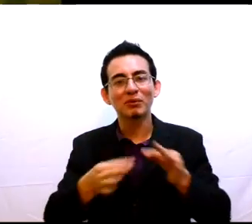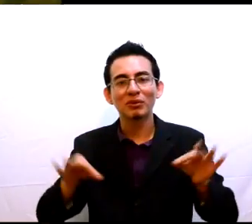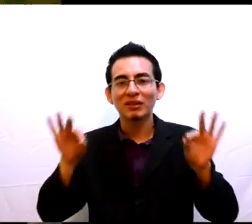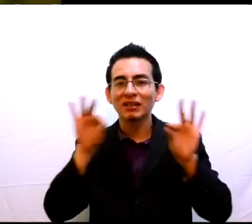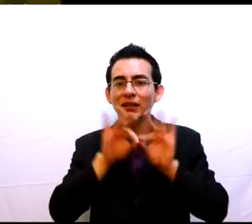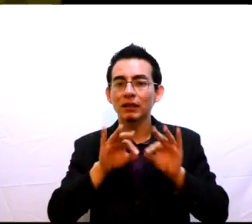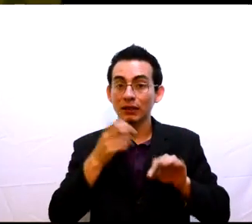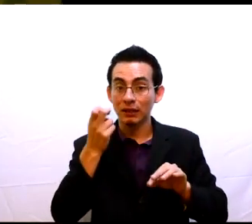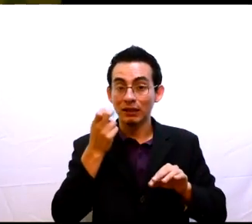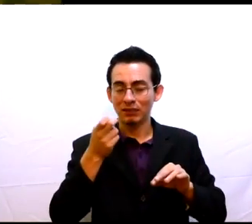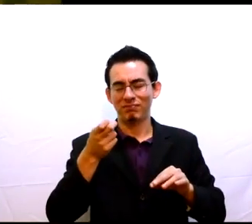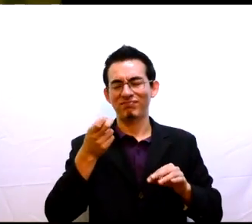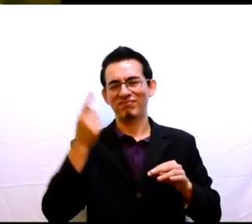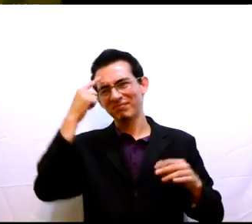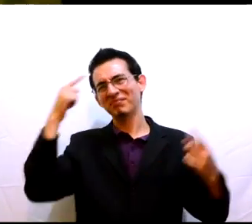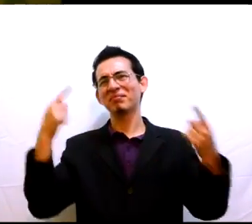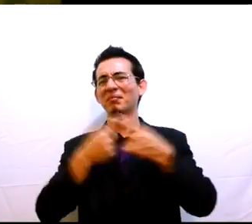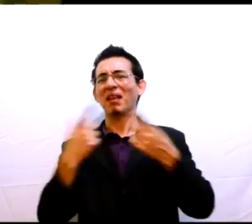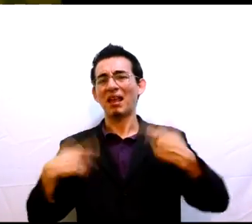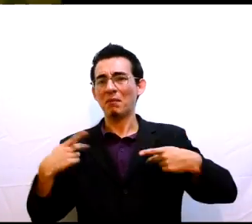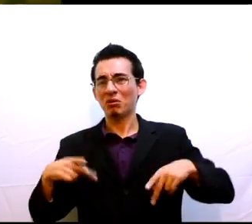una enfatiza en eso